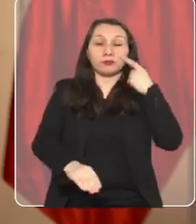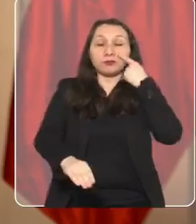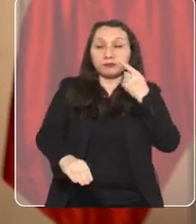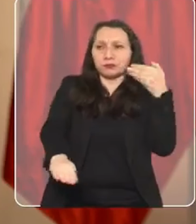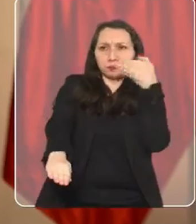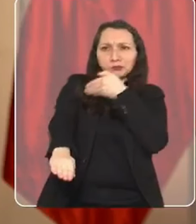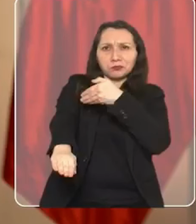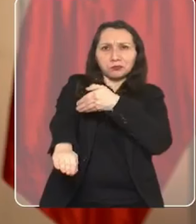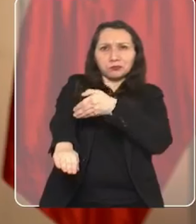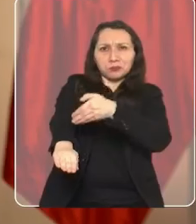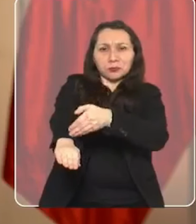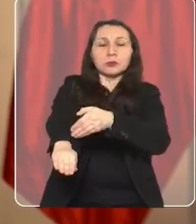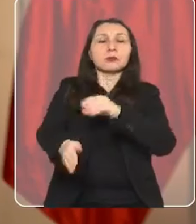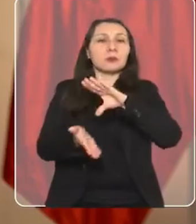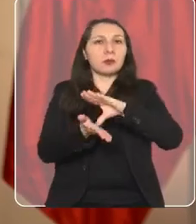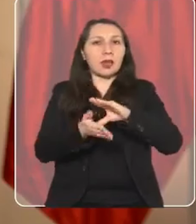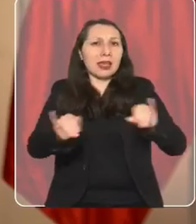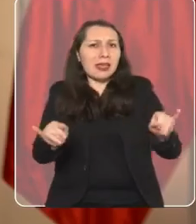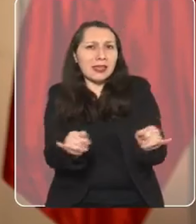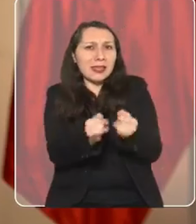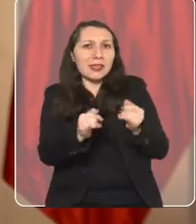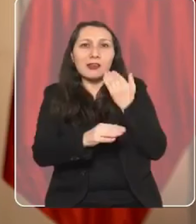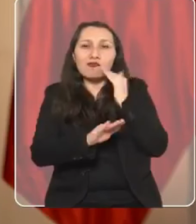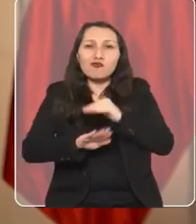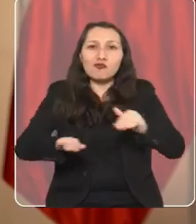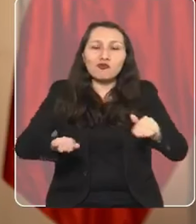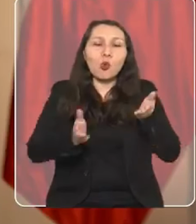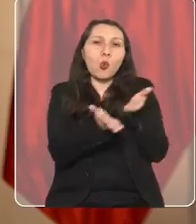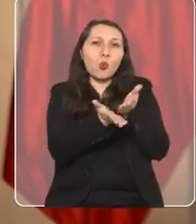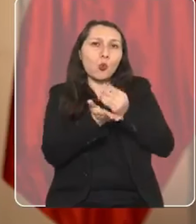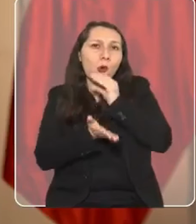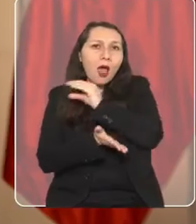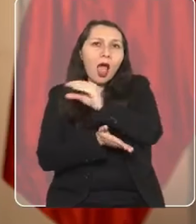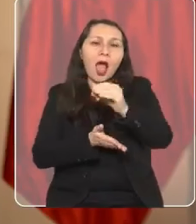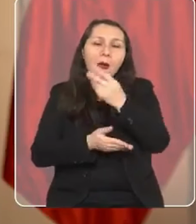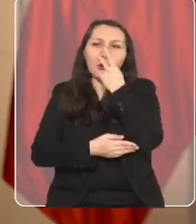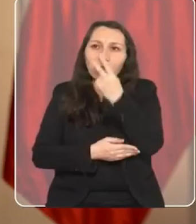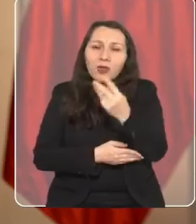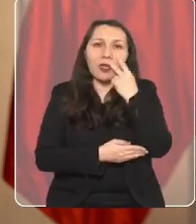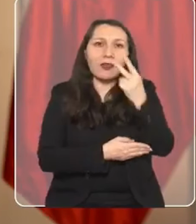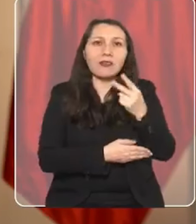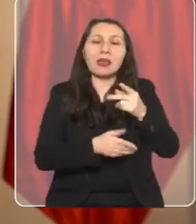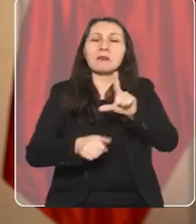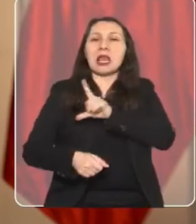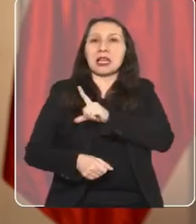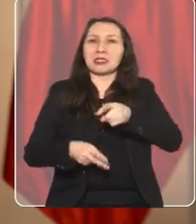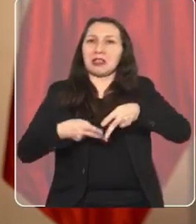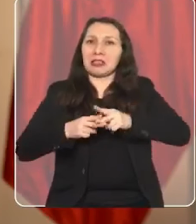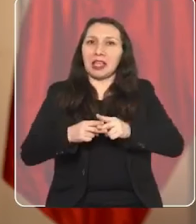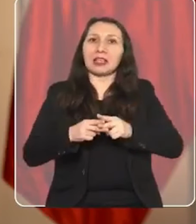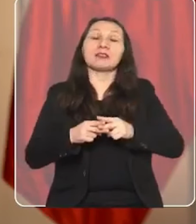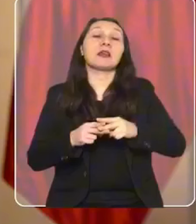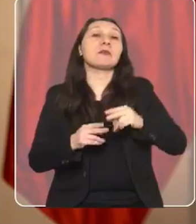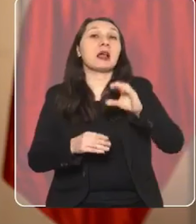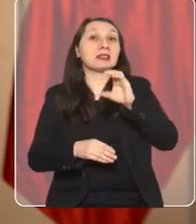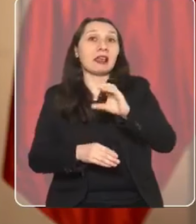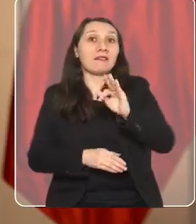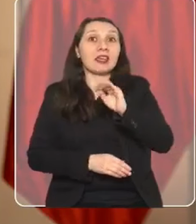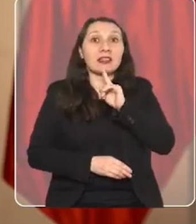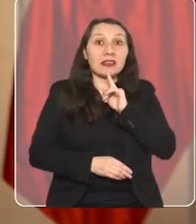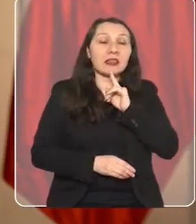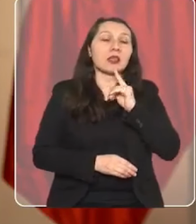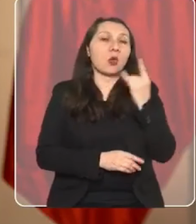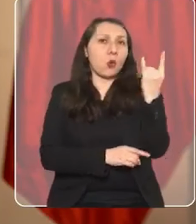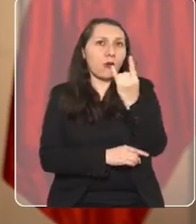país he visitado jardines infantiles escuelas Rurales liceos técnicos centros de formación tnica y